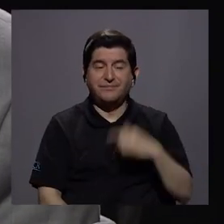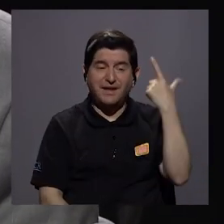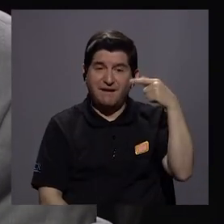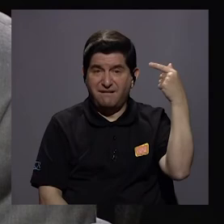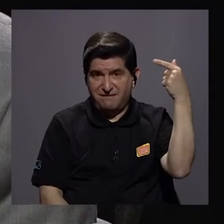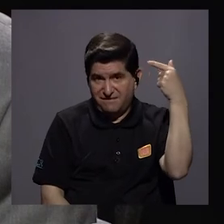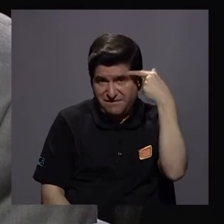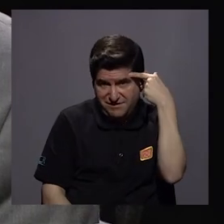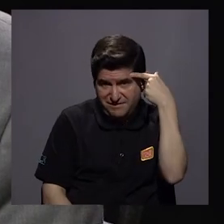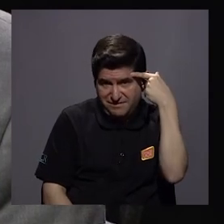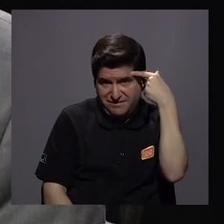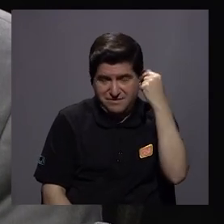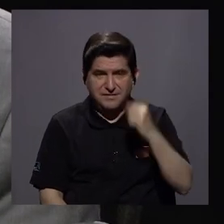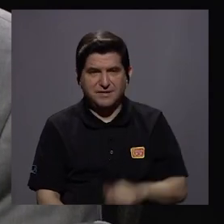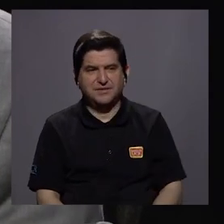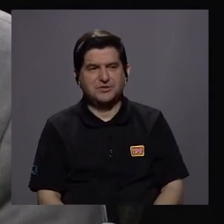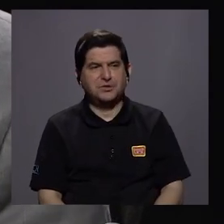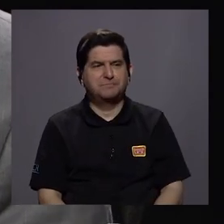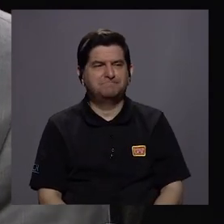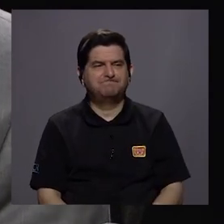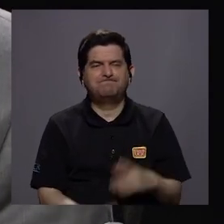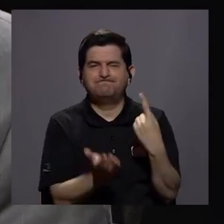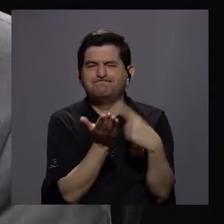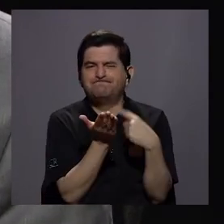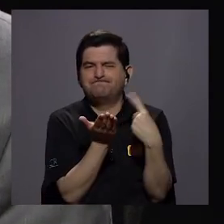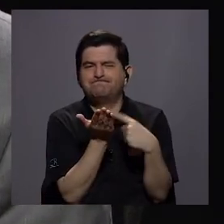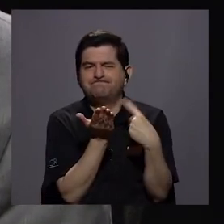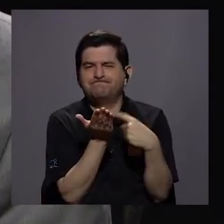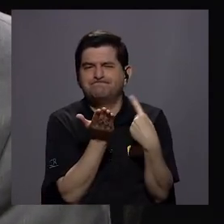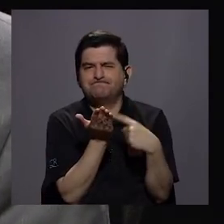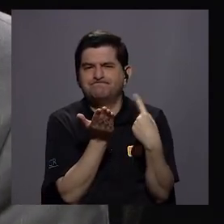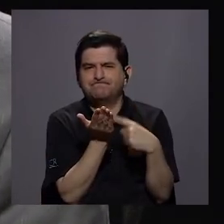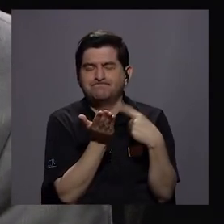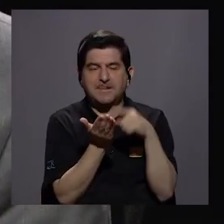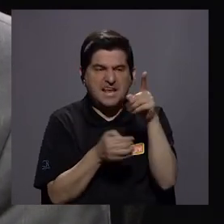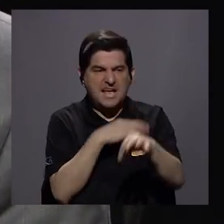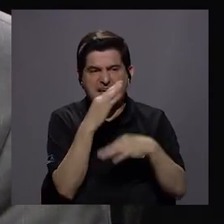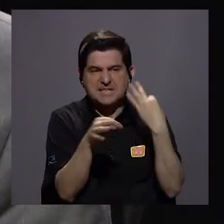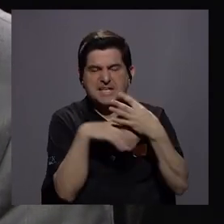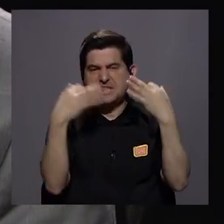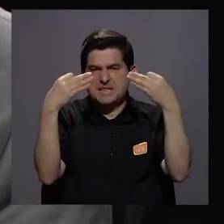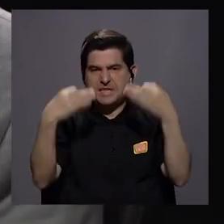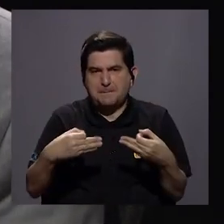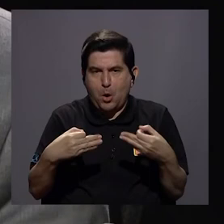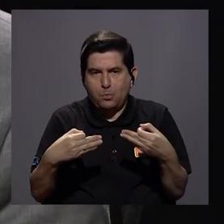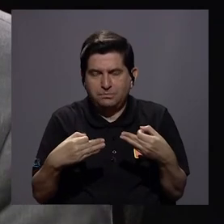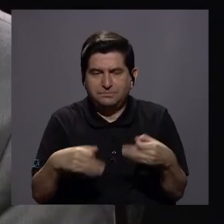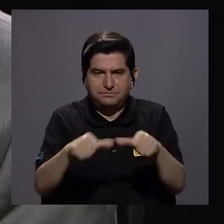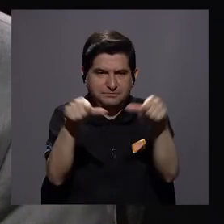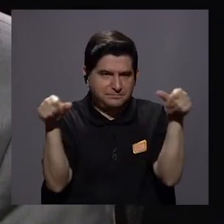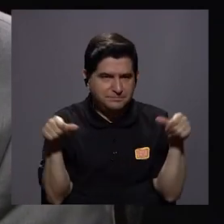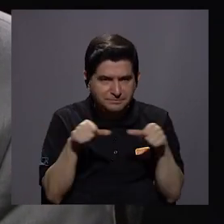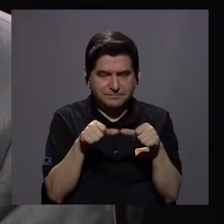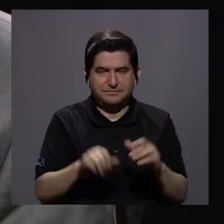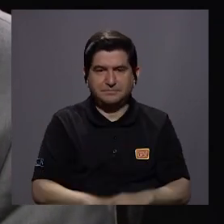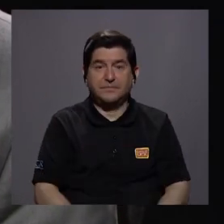el gobierno pone, digamos, a discusión ese tipo de medidas, digamos, en los